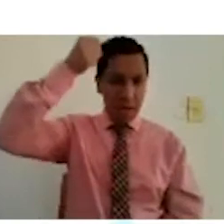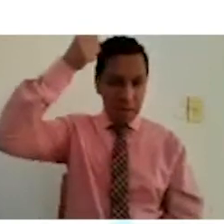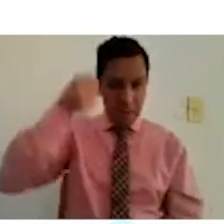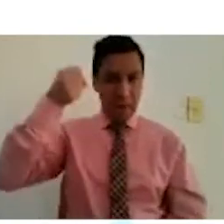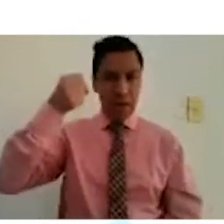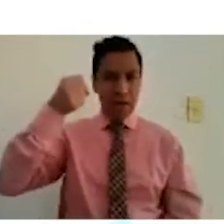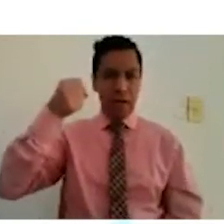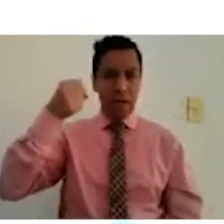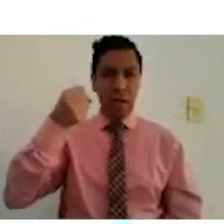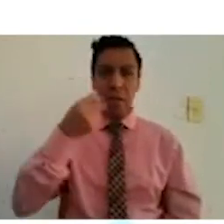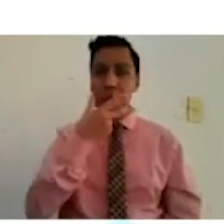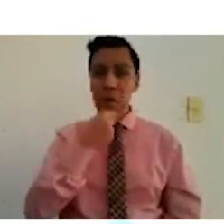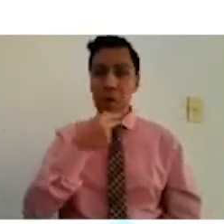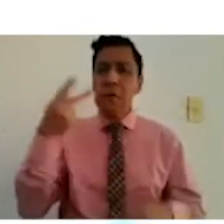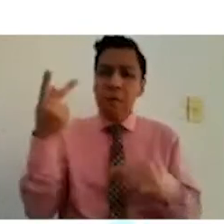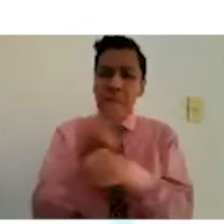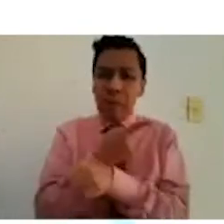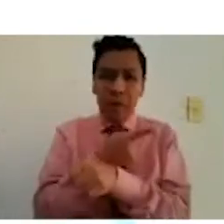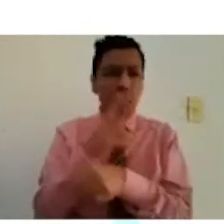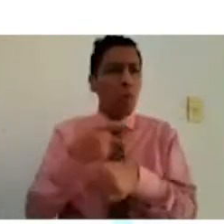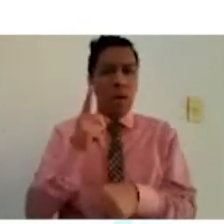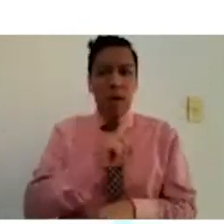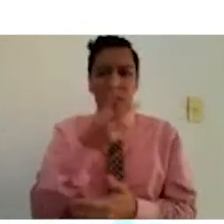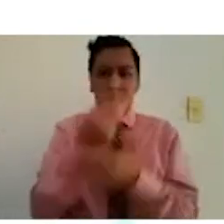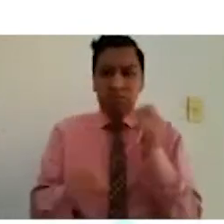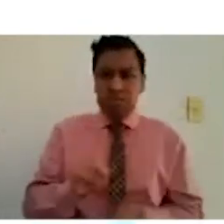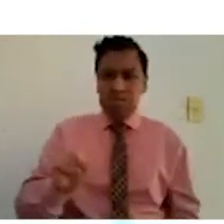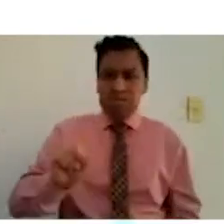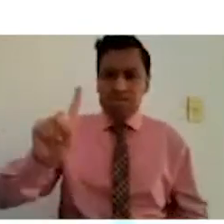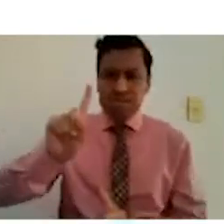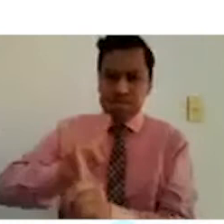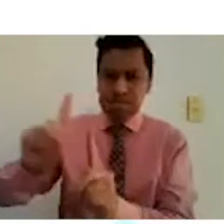¿Qué pasó? ¿Por qué huyen? ¡Oiga!